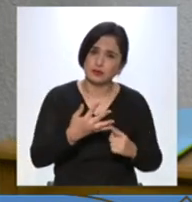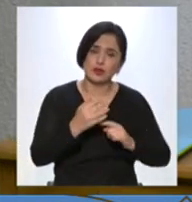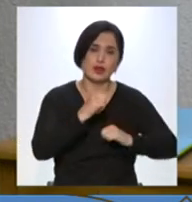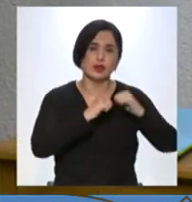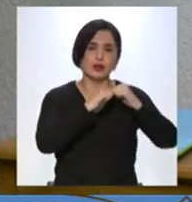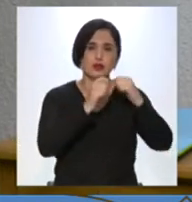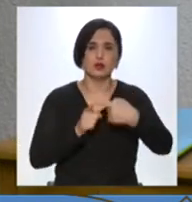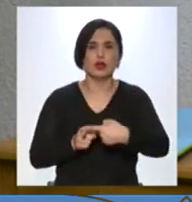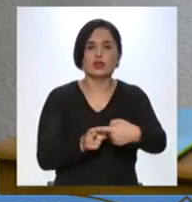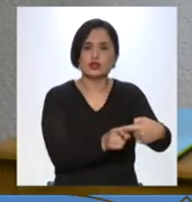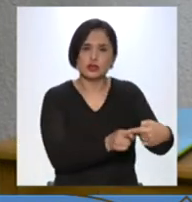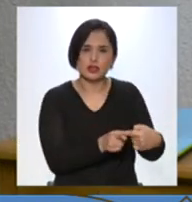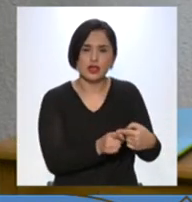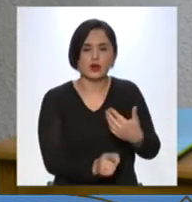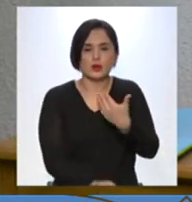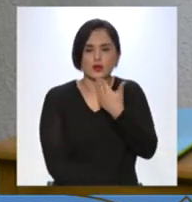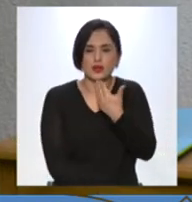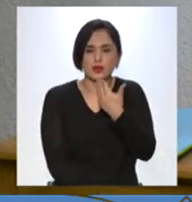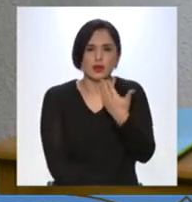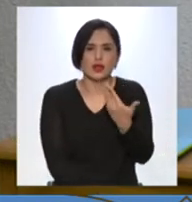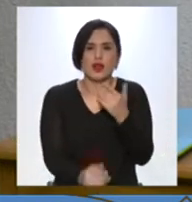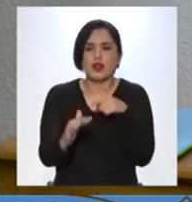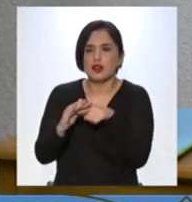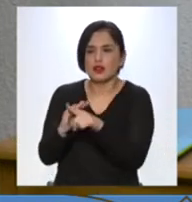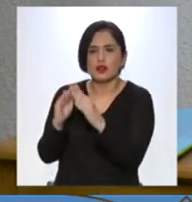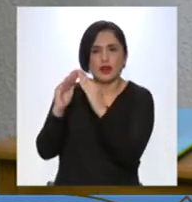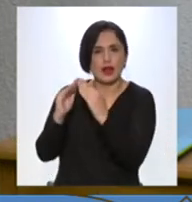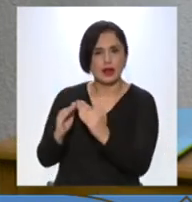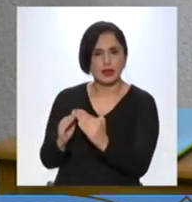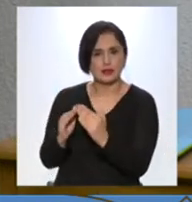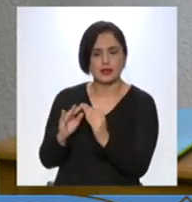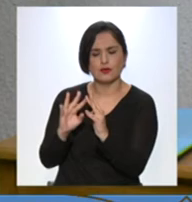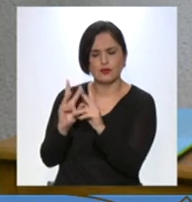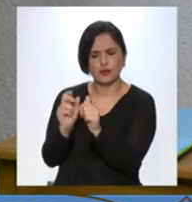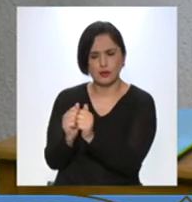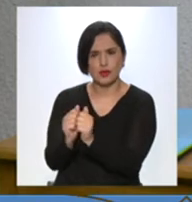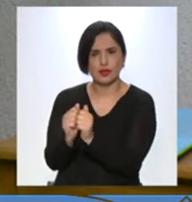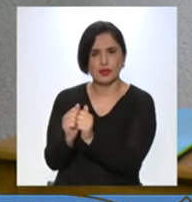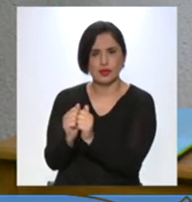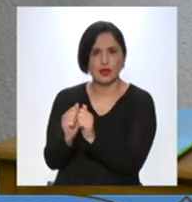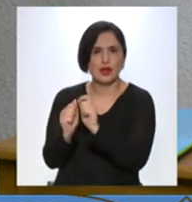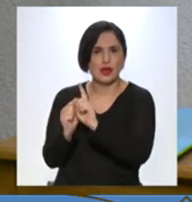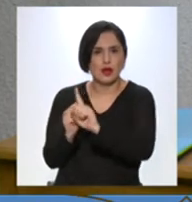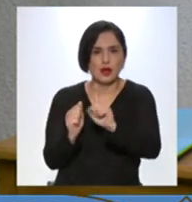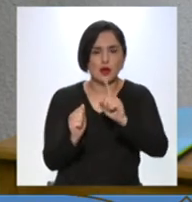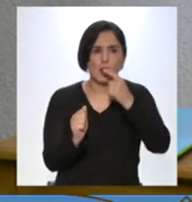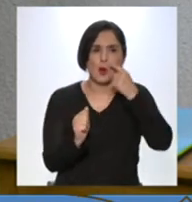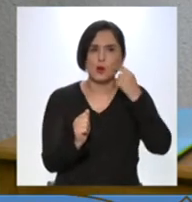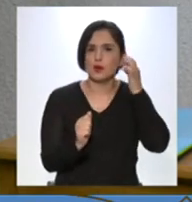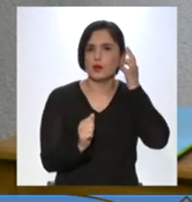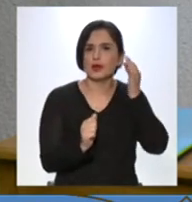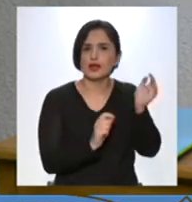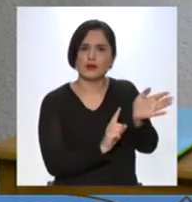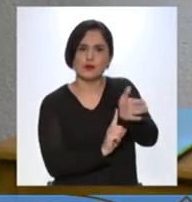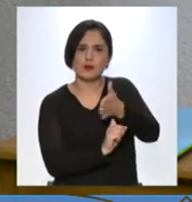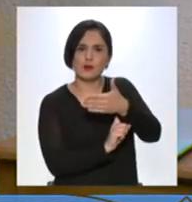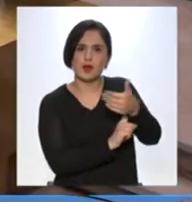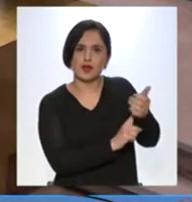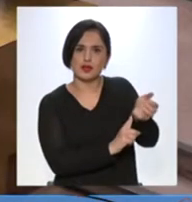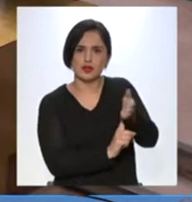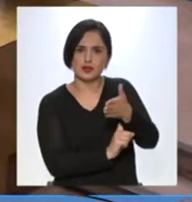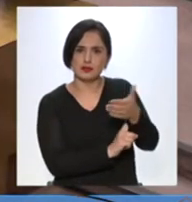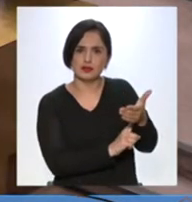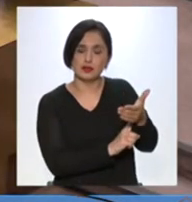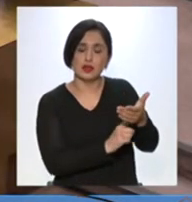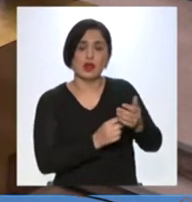estructura social como también en los hogares y el seno de las familias de cada uno de los hombres y mujeres de nuestra patria.